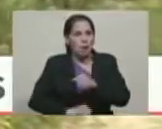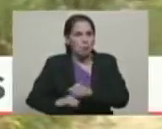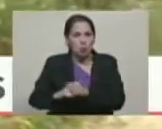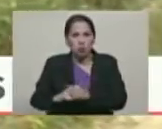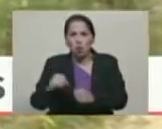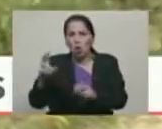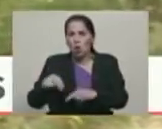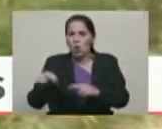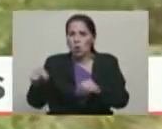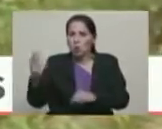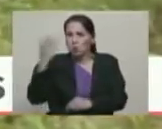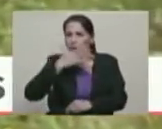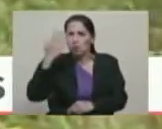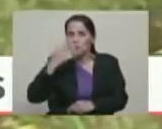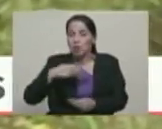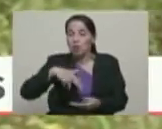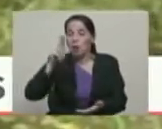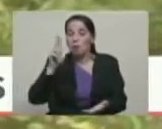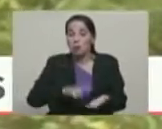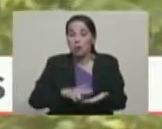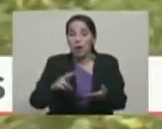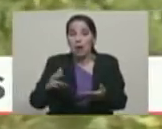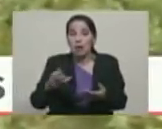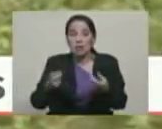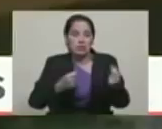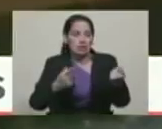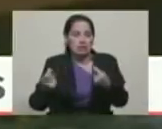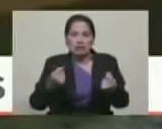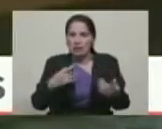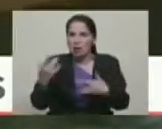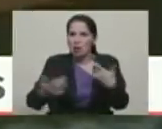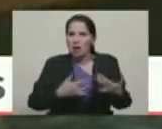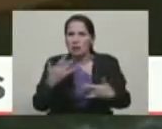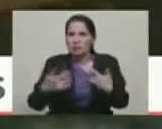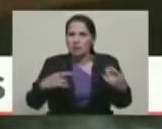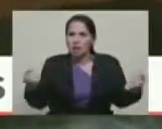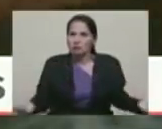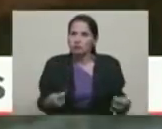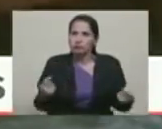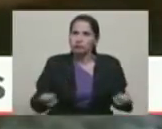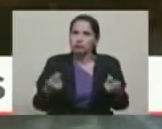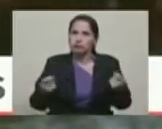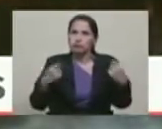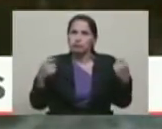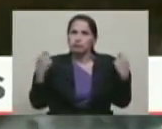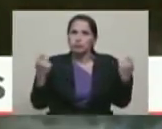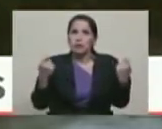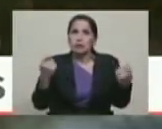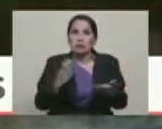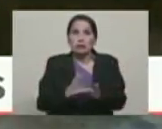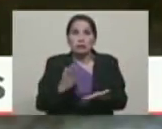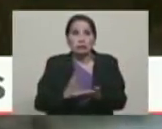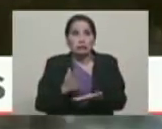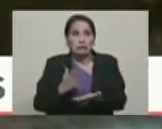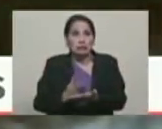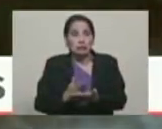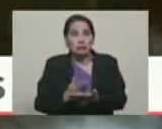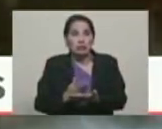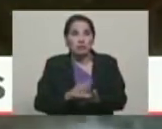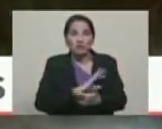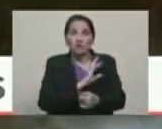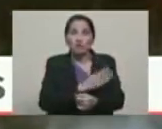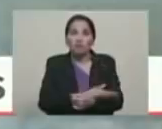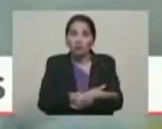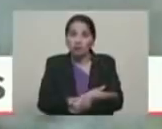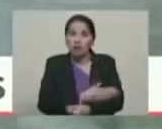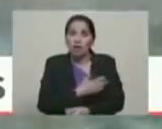en aprobar recursos cuando le hemos propuesto actividades que tienen que ver con el impulso productivo de nuestras potencialidades. Queremos decirle